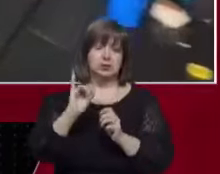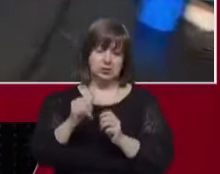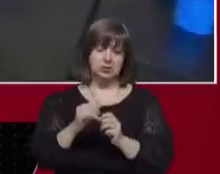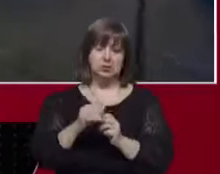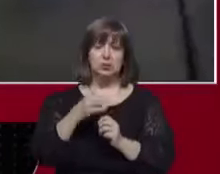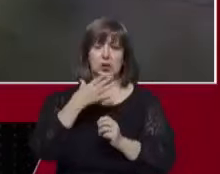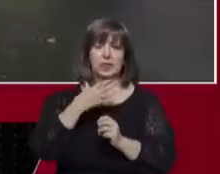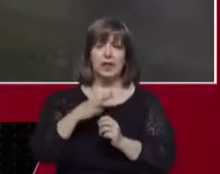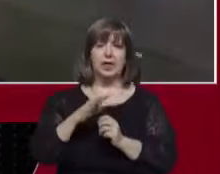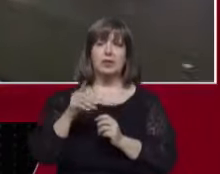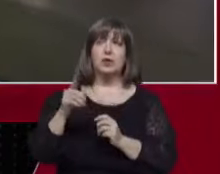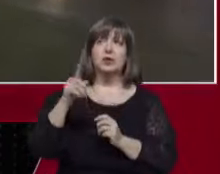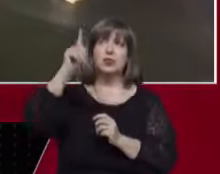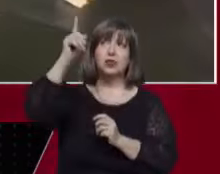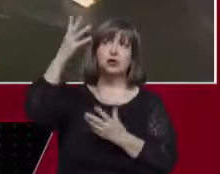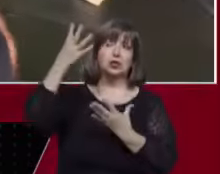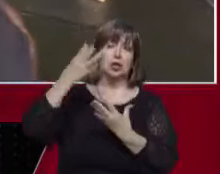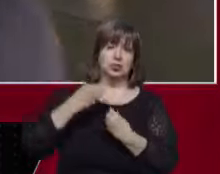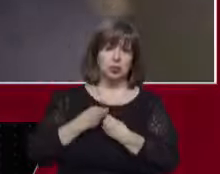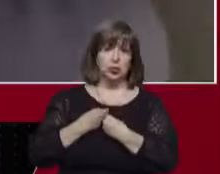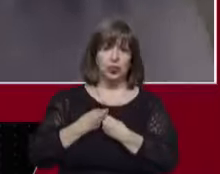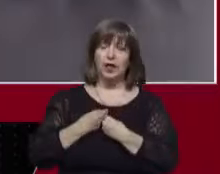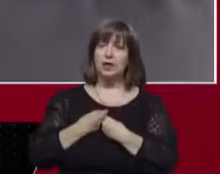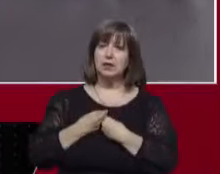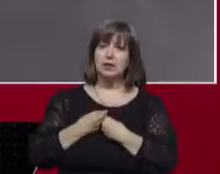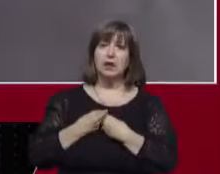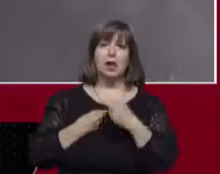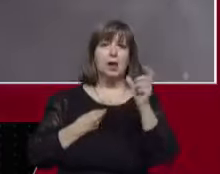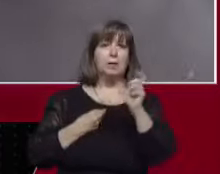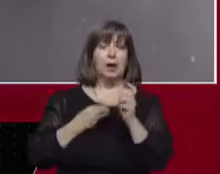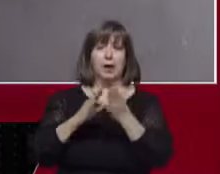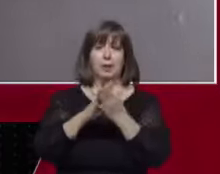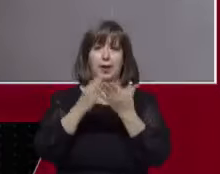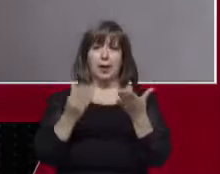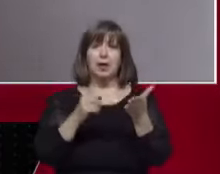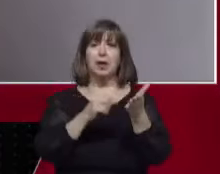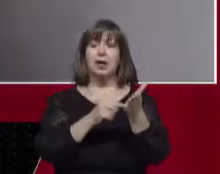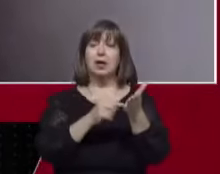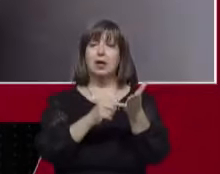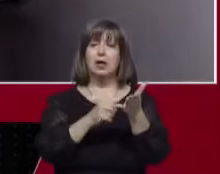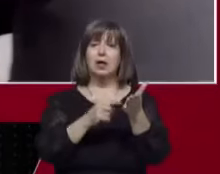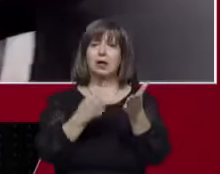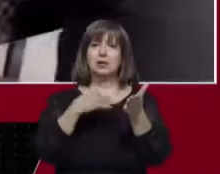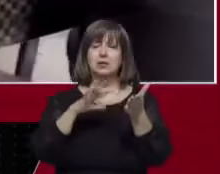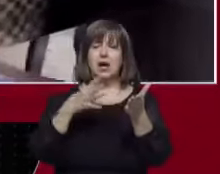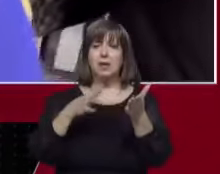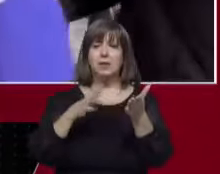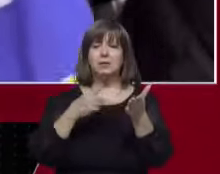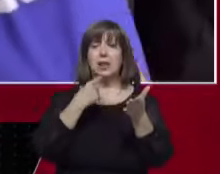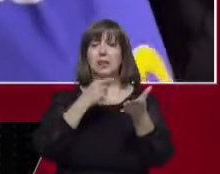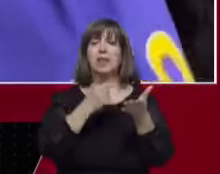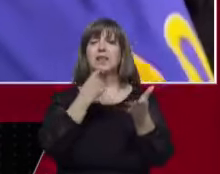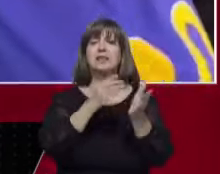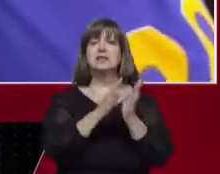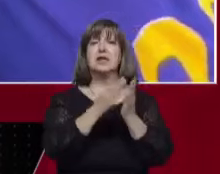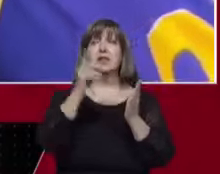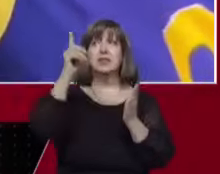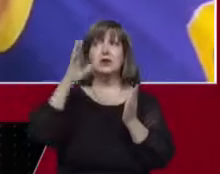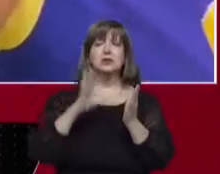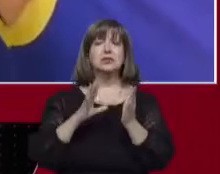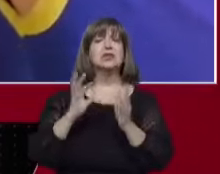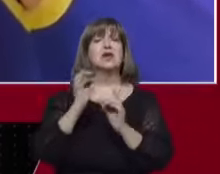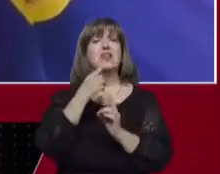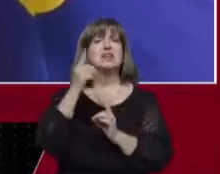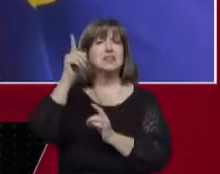Señor. Porque yo ya conocí al Señor, y la palabra también dice que a veces cuando nos apartamos nos va mal, y yo lo pude vivir en